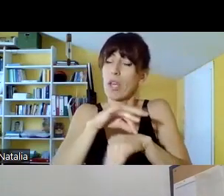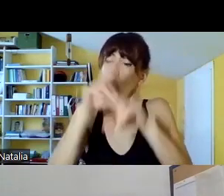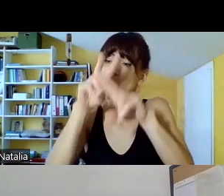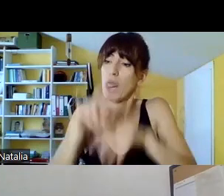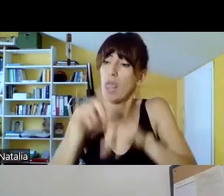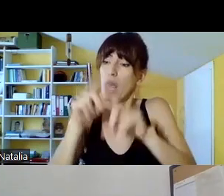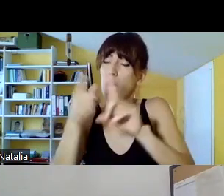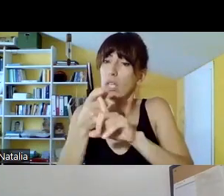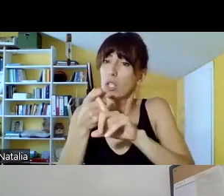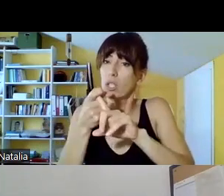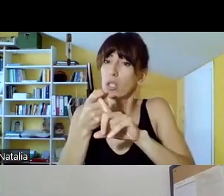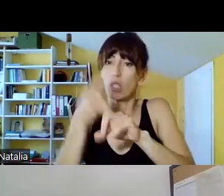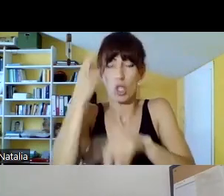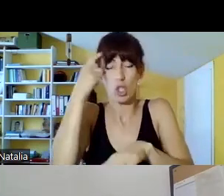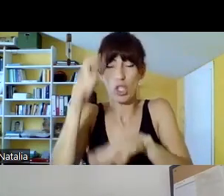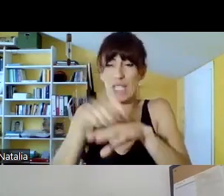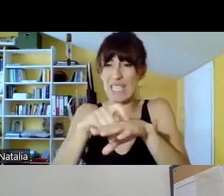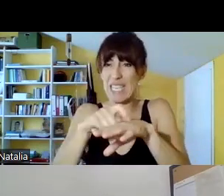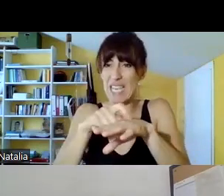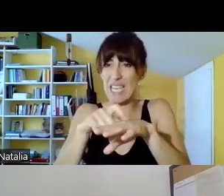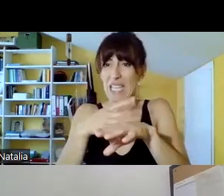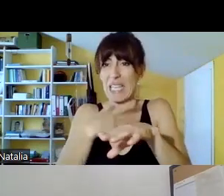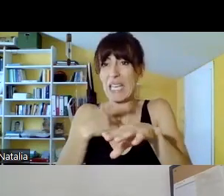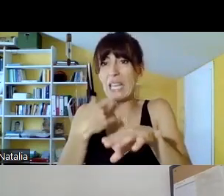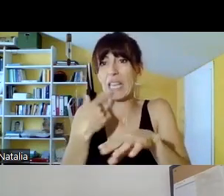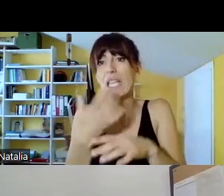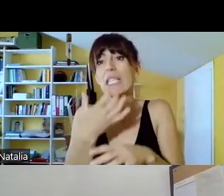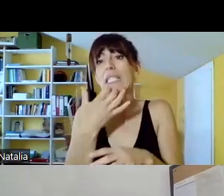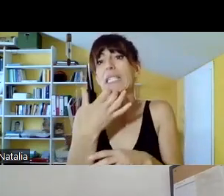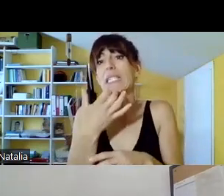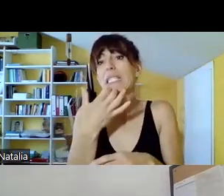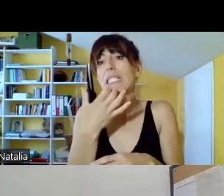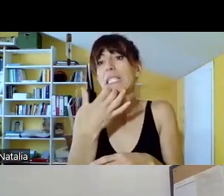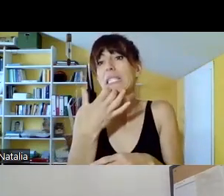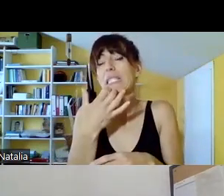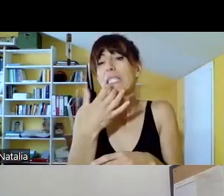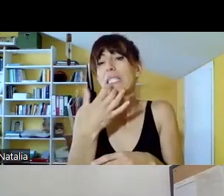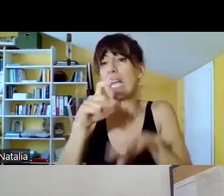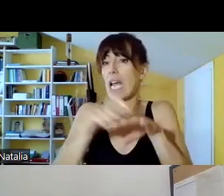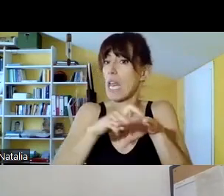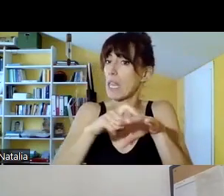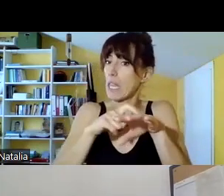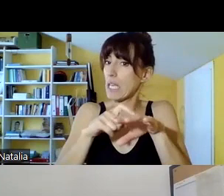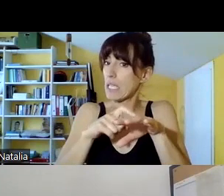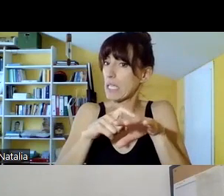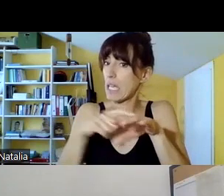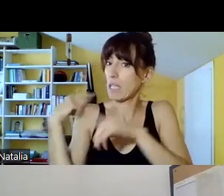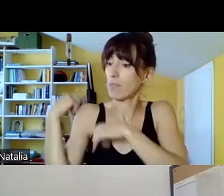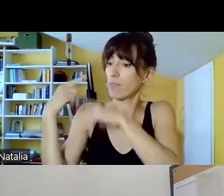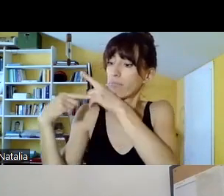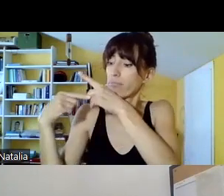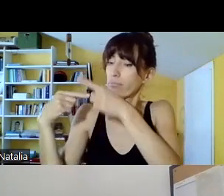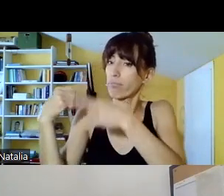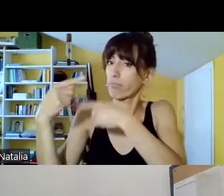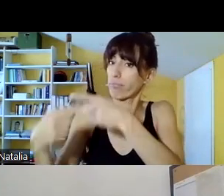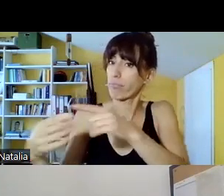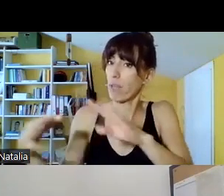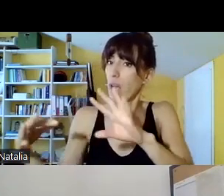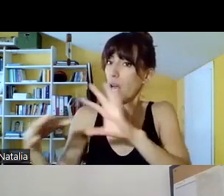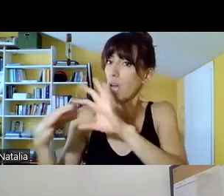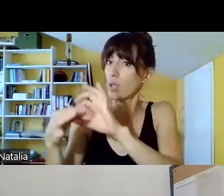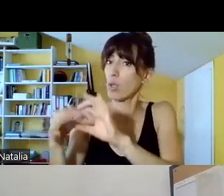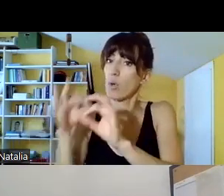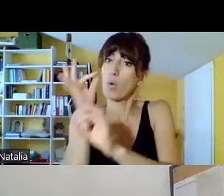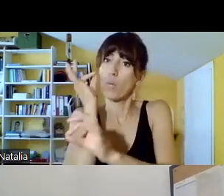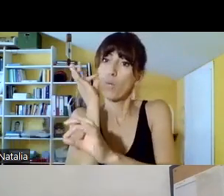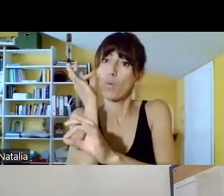diagnósticos psiquiátricos. Es decir, mientras que características tradicionalmente asociadas a las